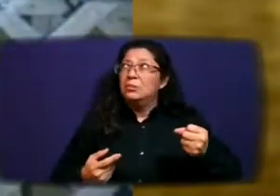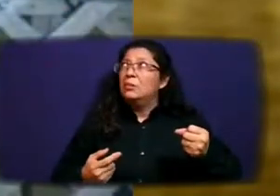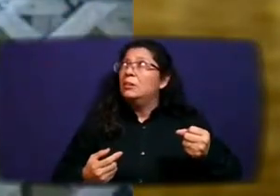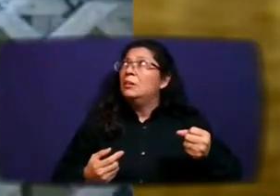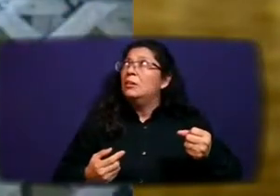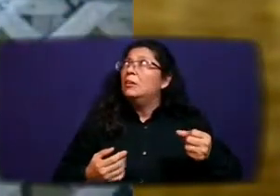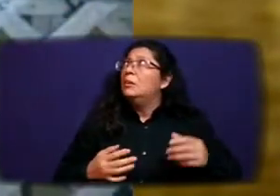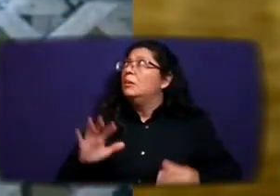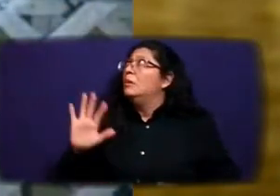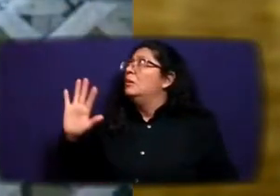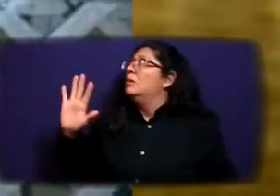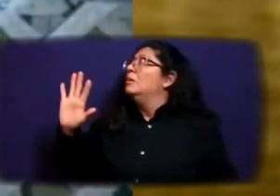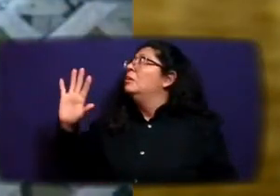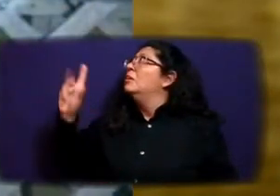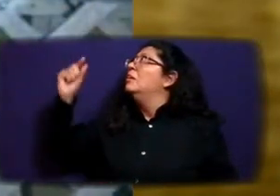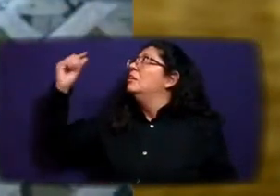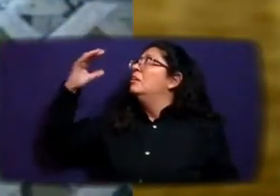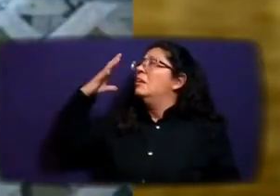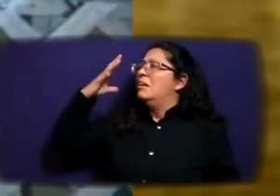asfalto negro.